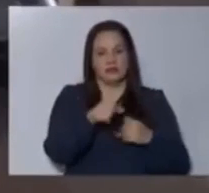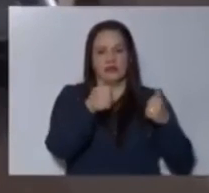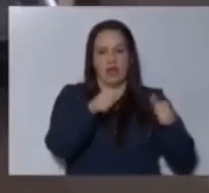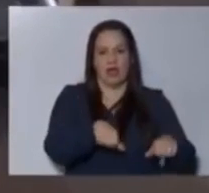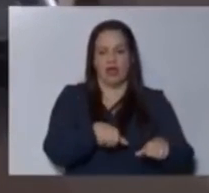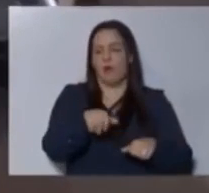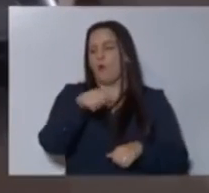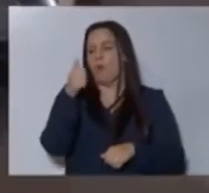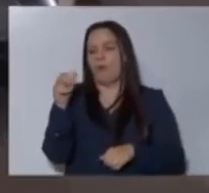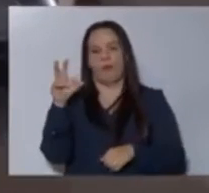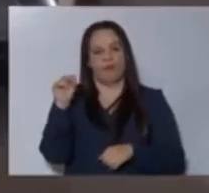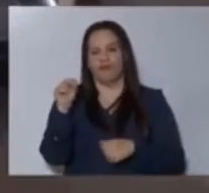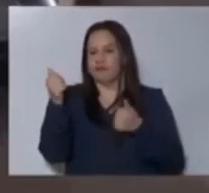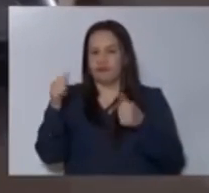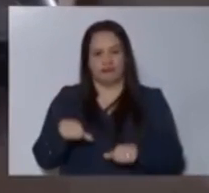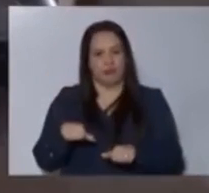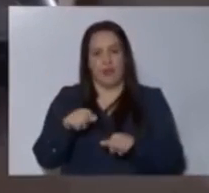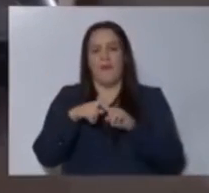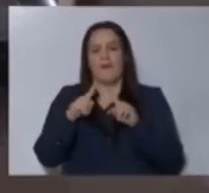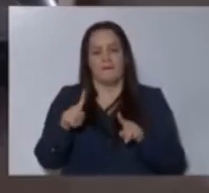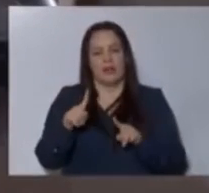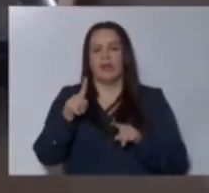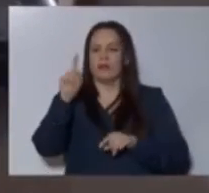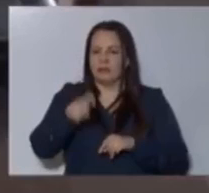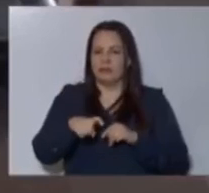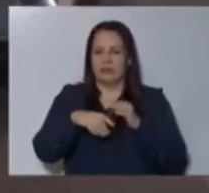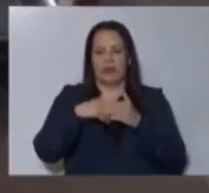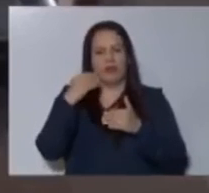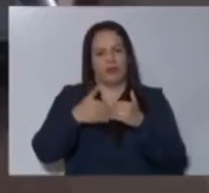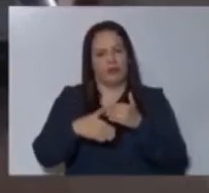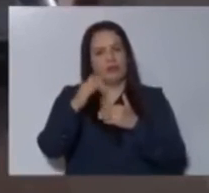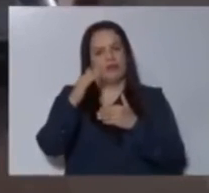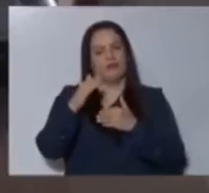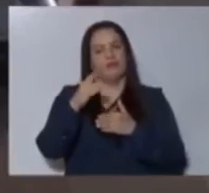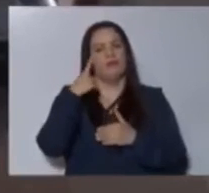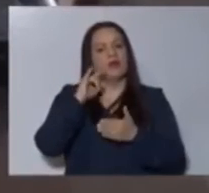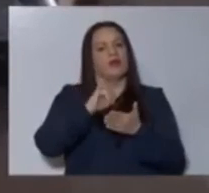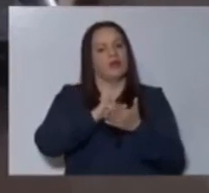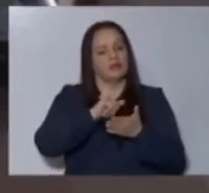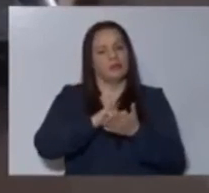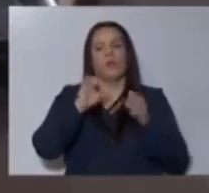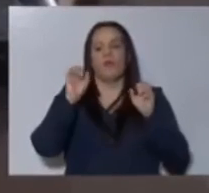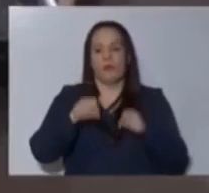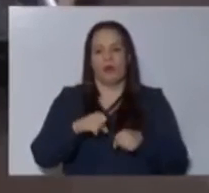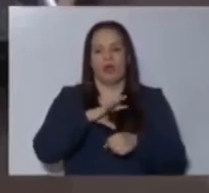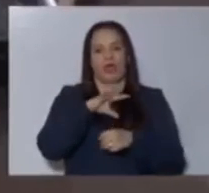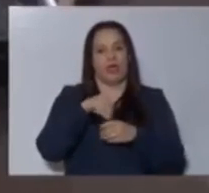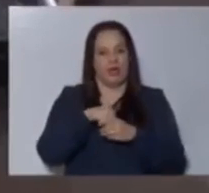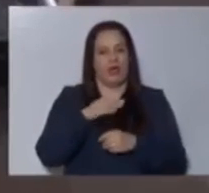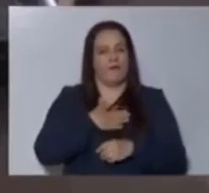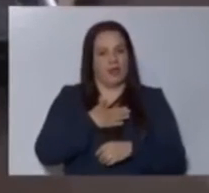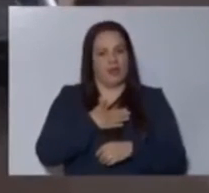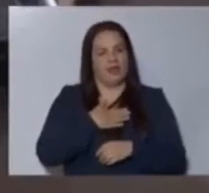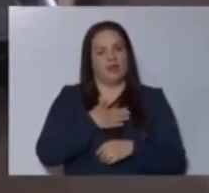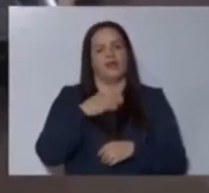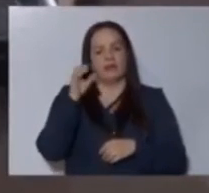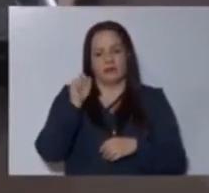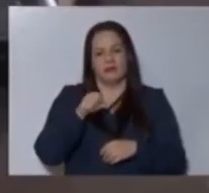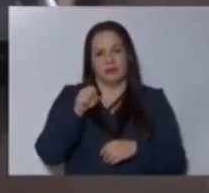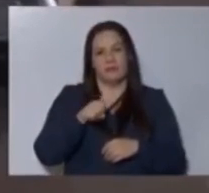en otras no, pero necesitamos avanzar. Para eso pueden contar conmigo, para eso pueden